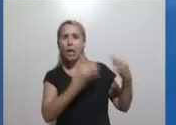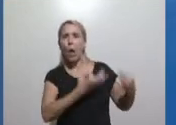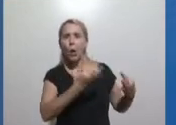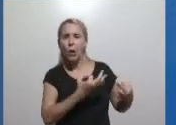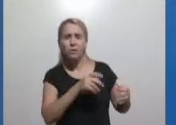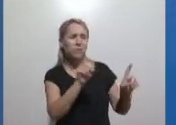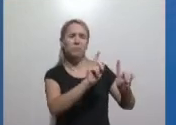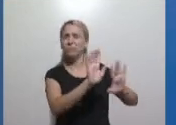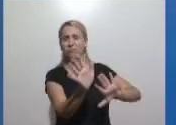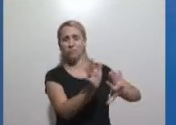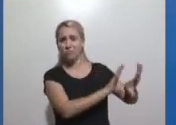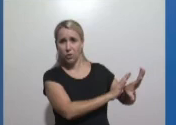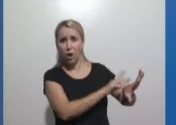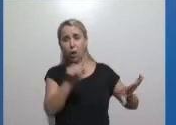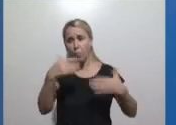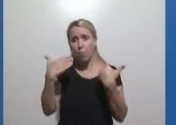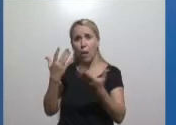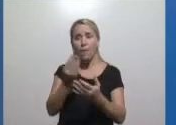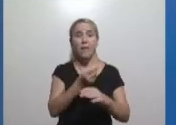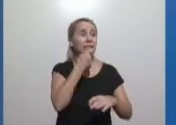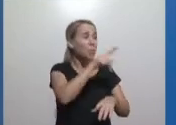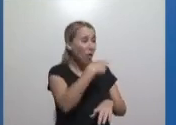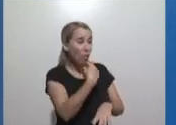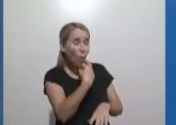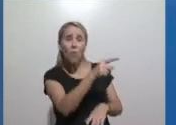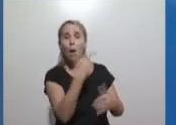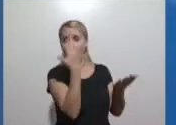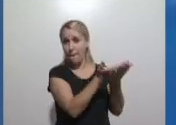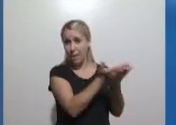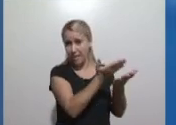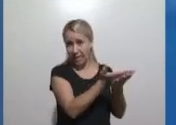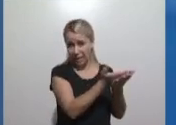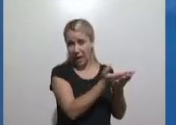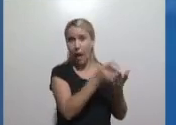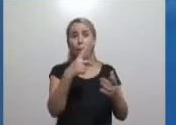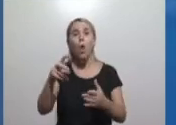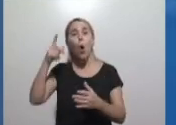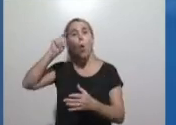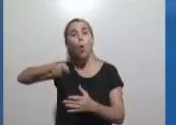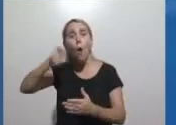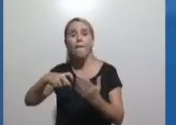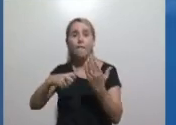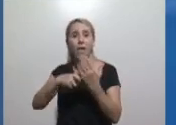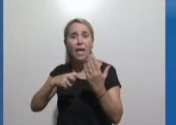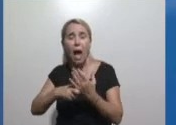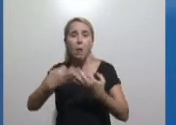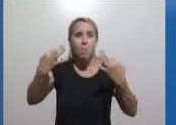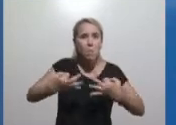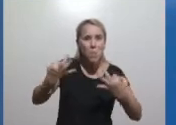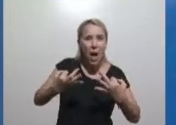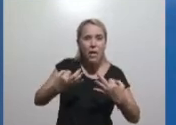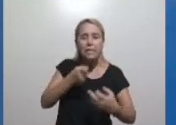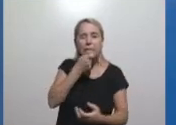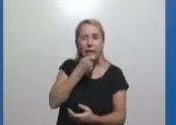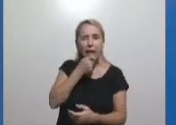dudas, preséntenla donde hay que presentarla. No puede ser que los jueces o los fiscales sean buenos y fallan a